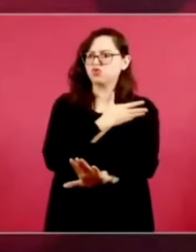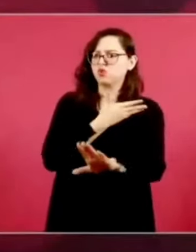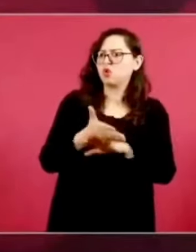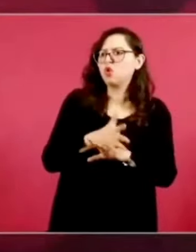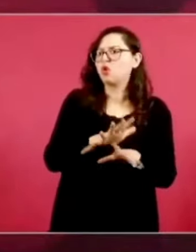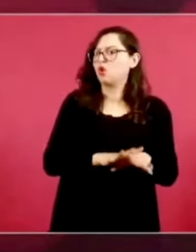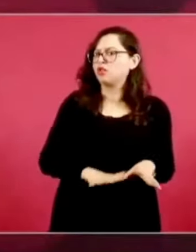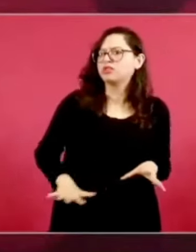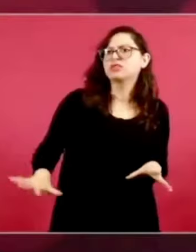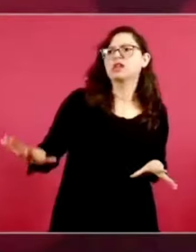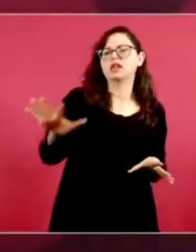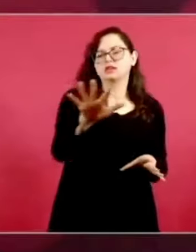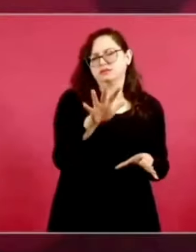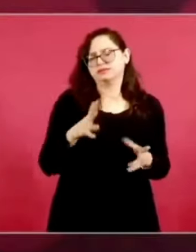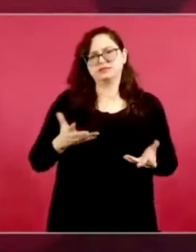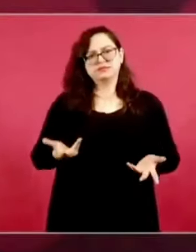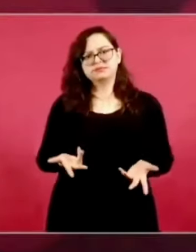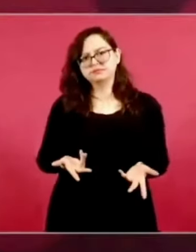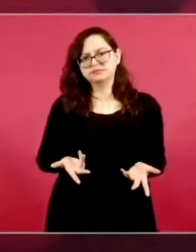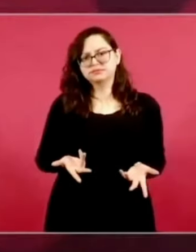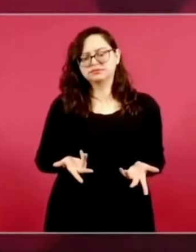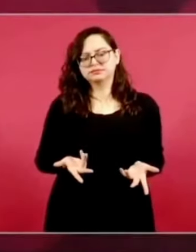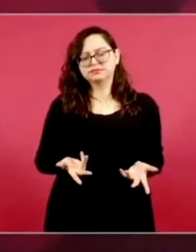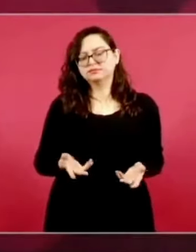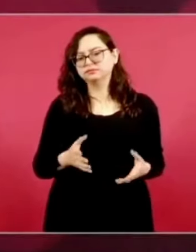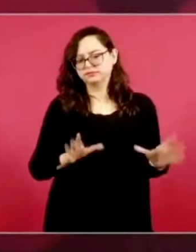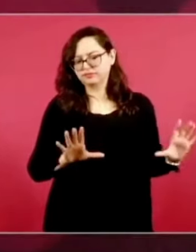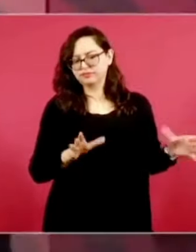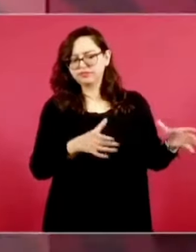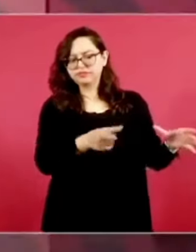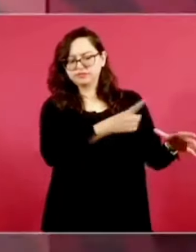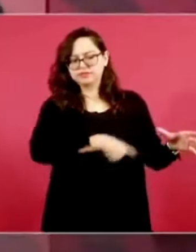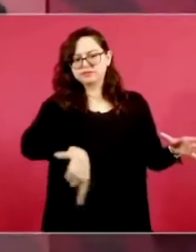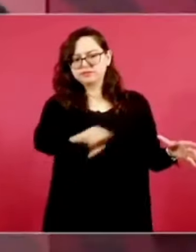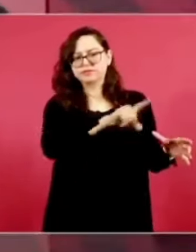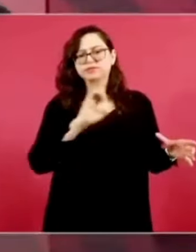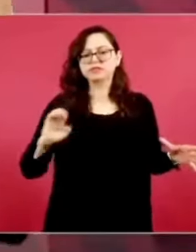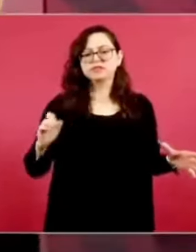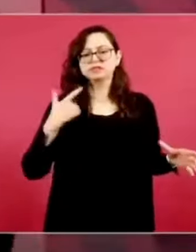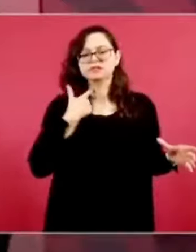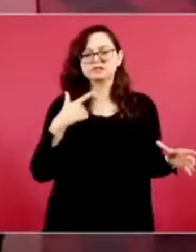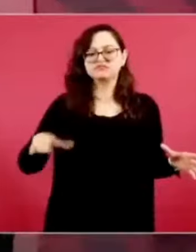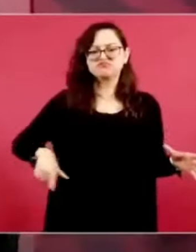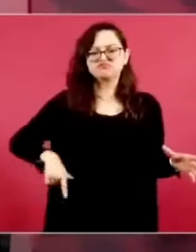trataron de convertir la Constitución pues un instrumento